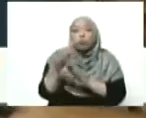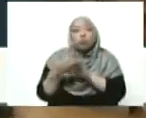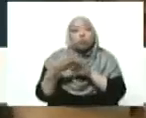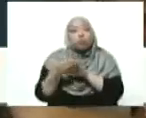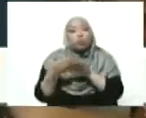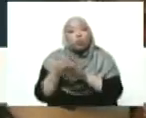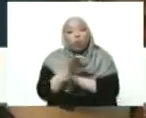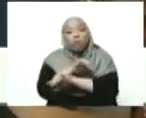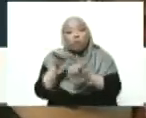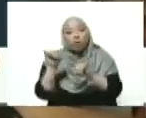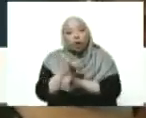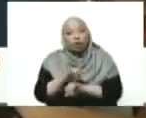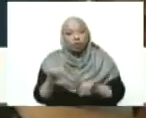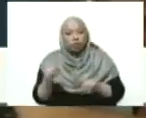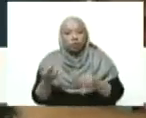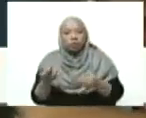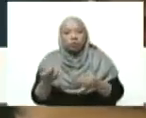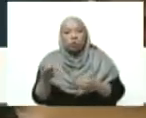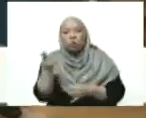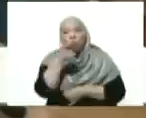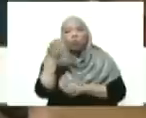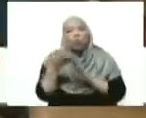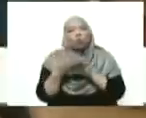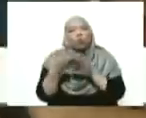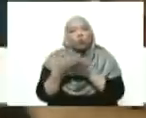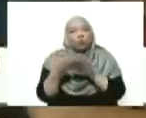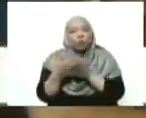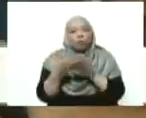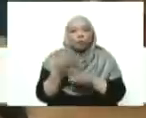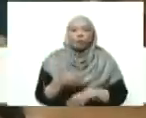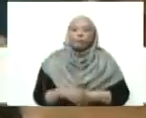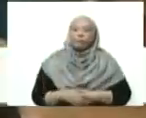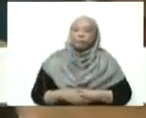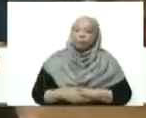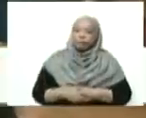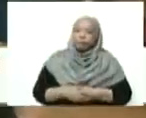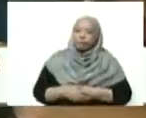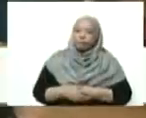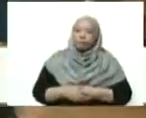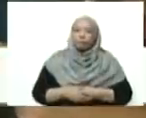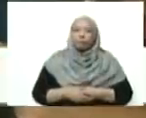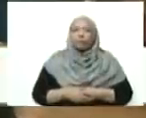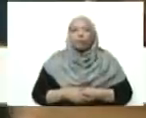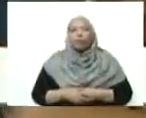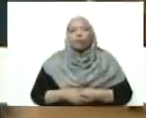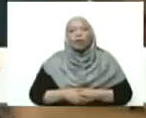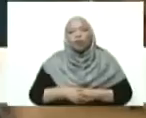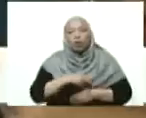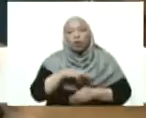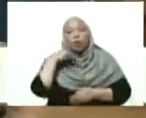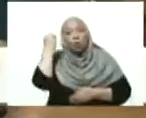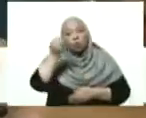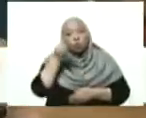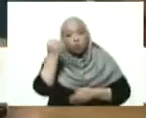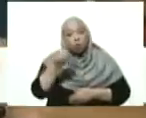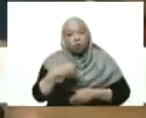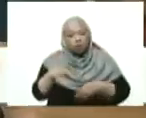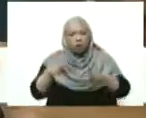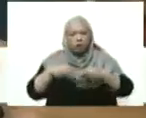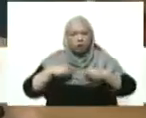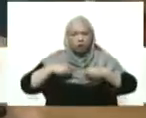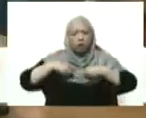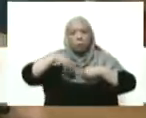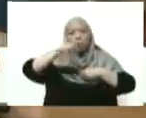feliz término y sea solucionado. Nosotros creemos en la palabra del embajador y del gobierno,